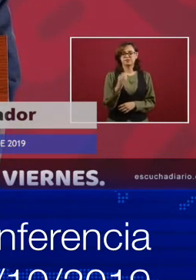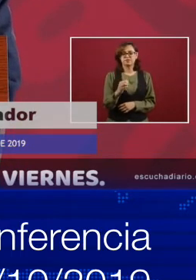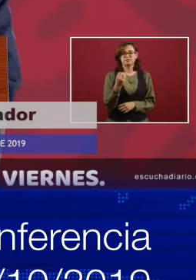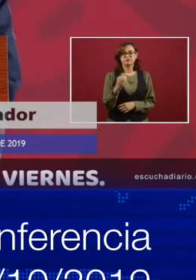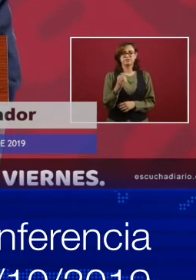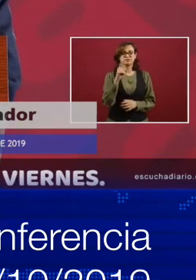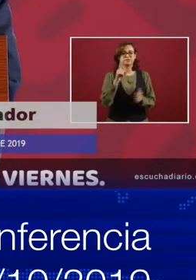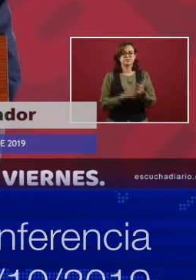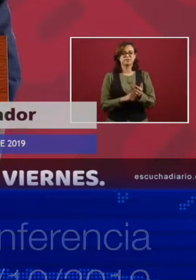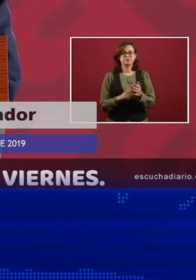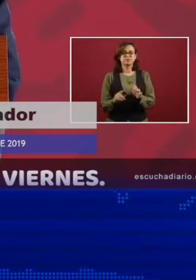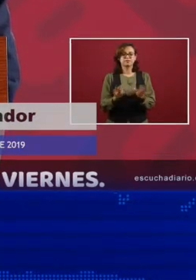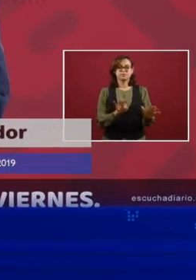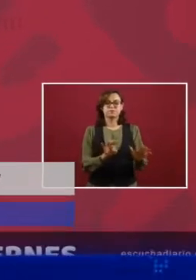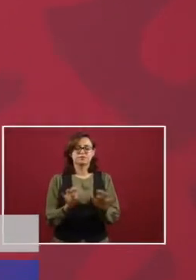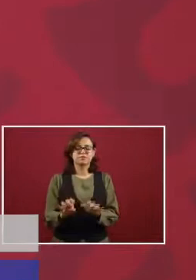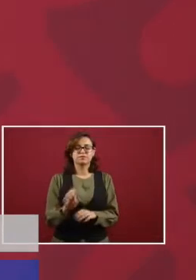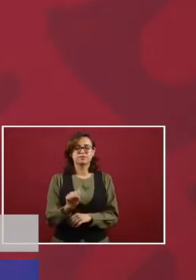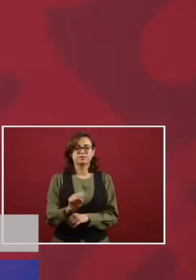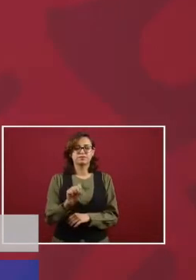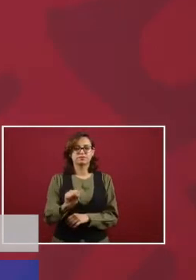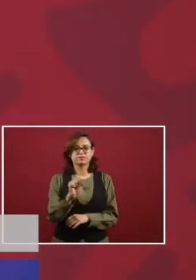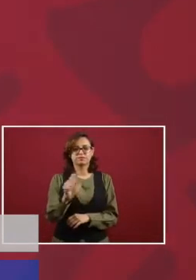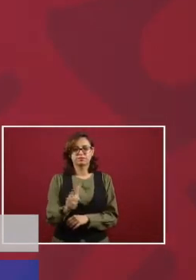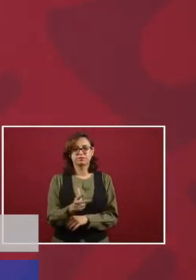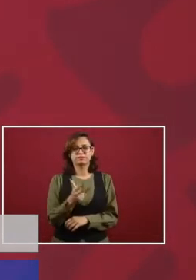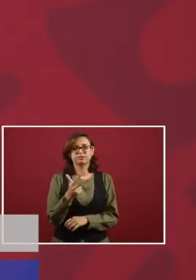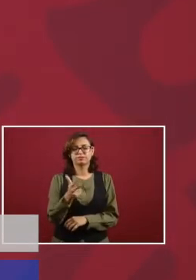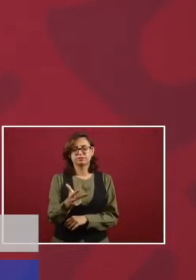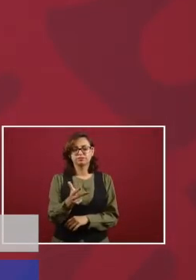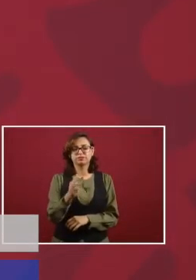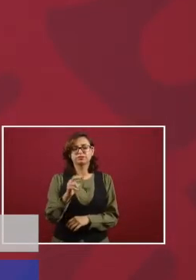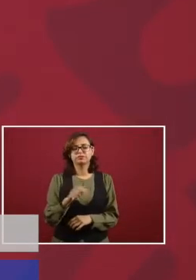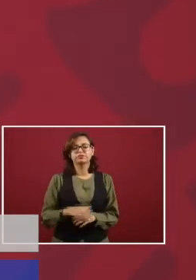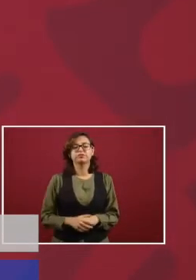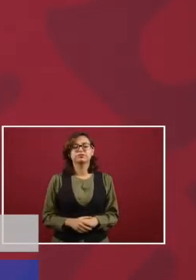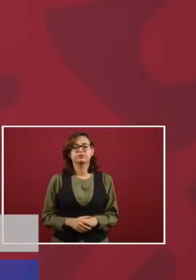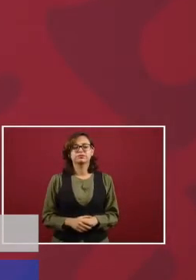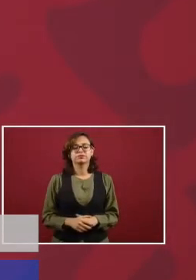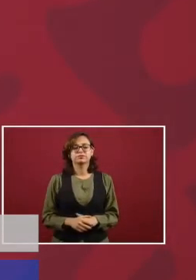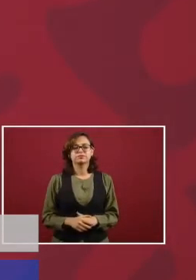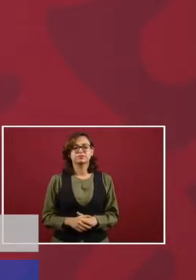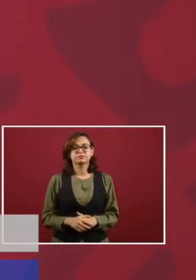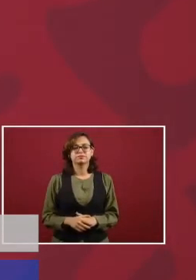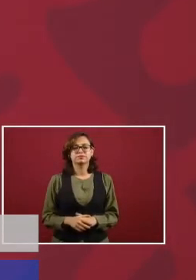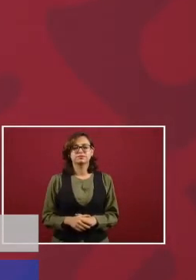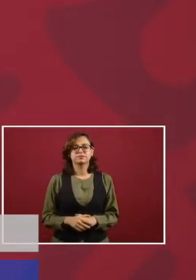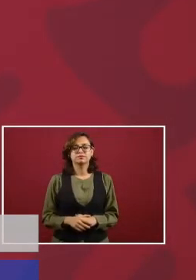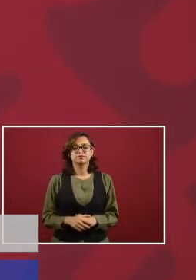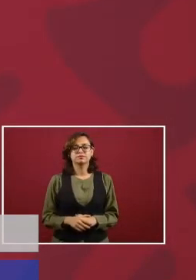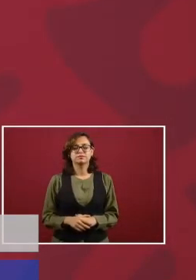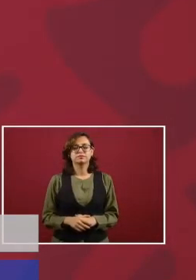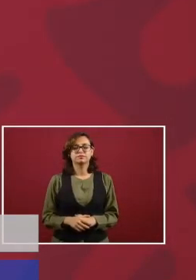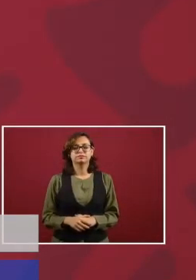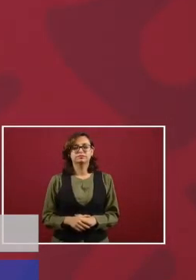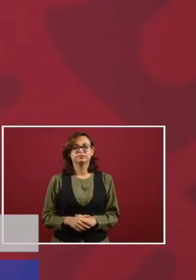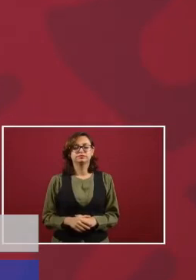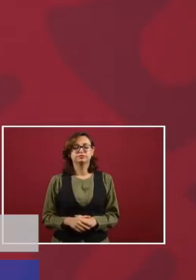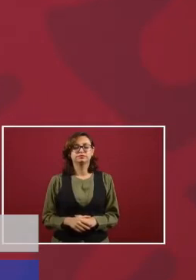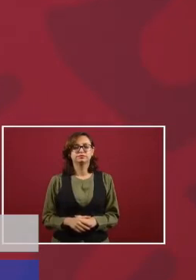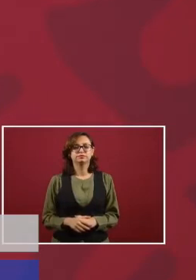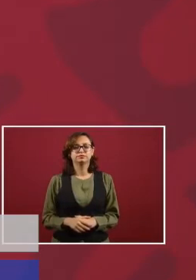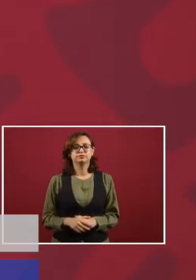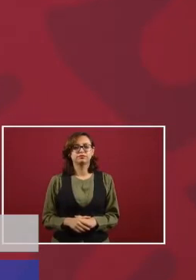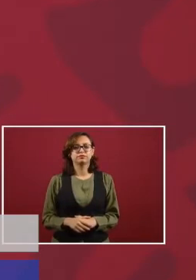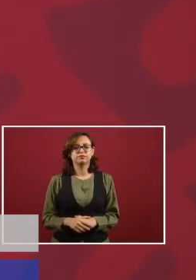de 1968. El día de hoy el presidente recuerda los hechos lamentables del 2 de octubre de